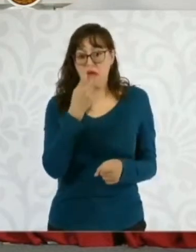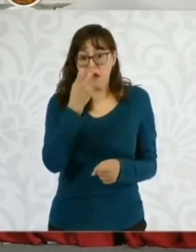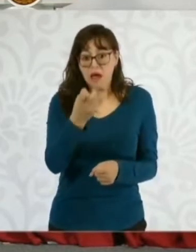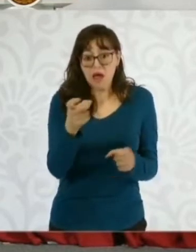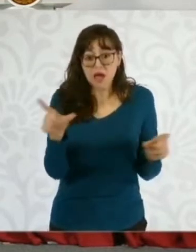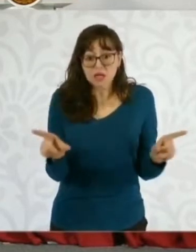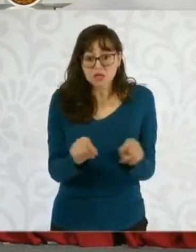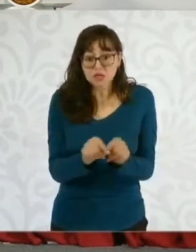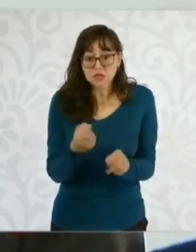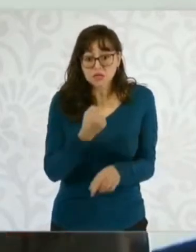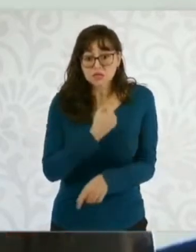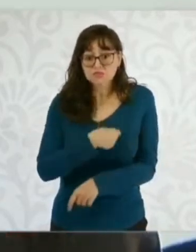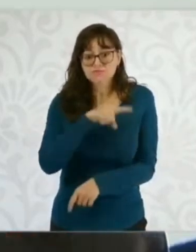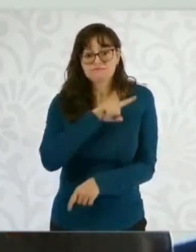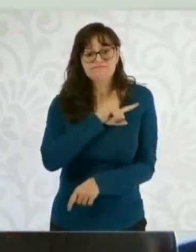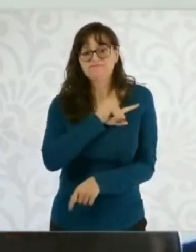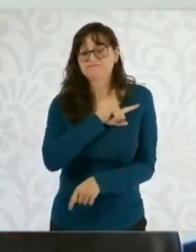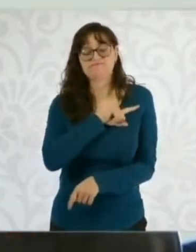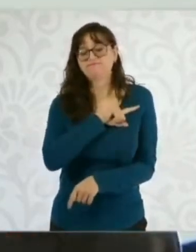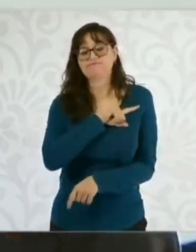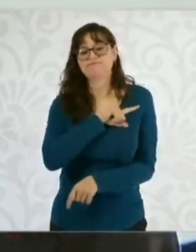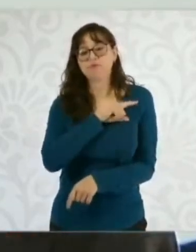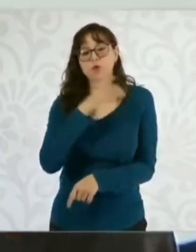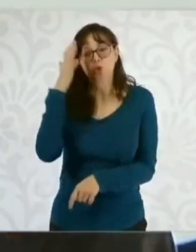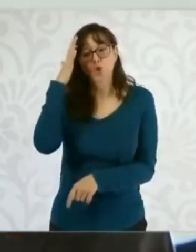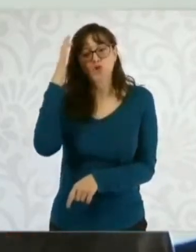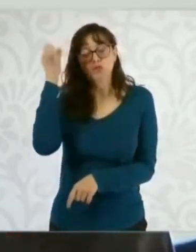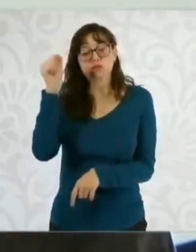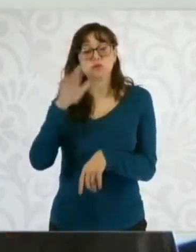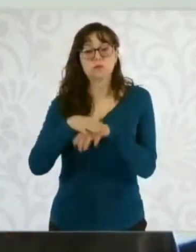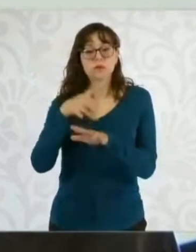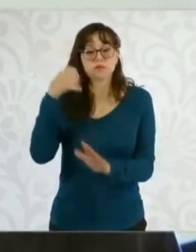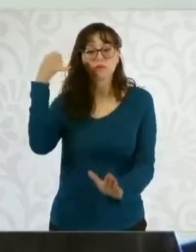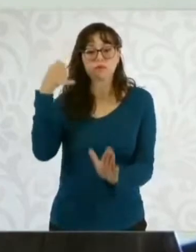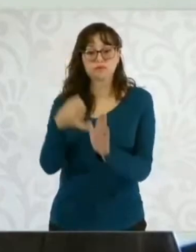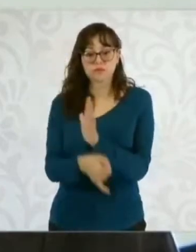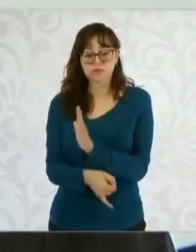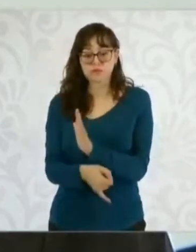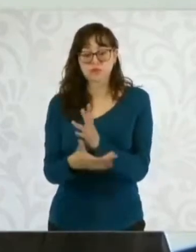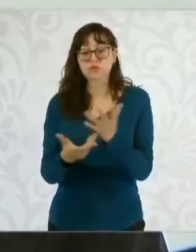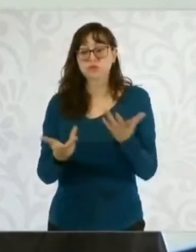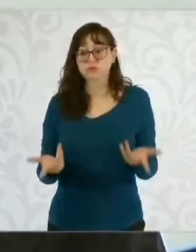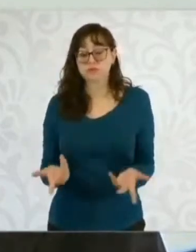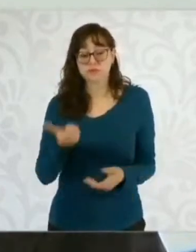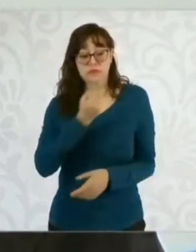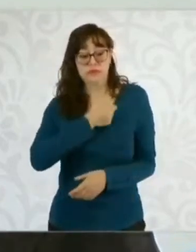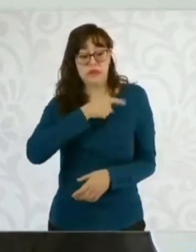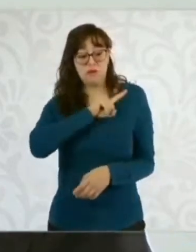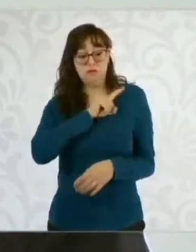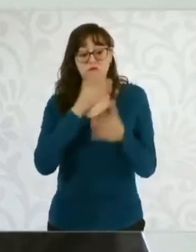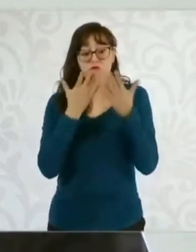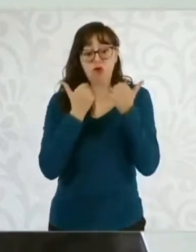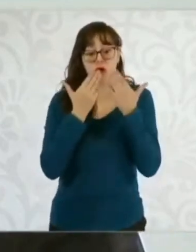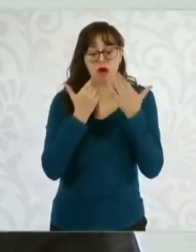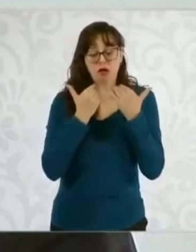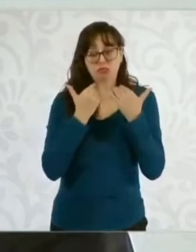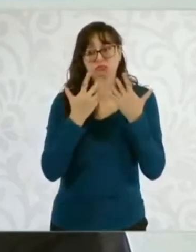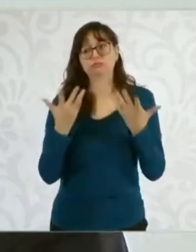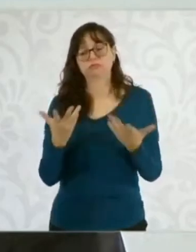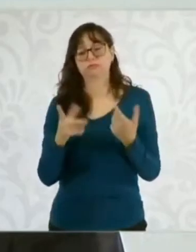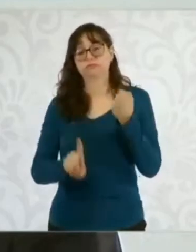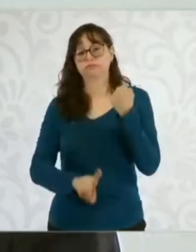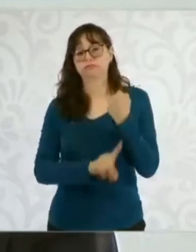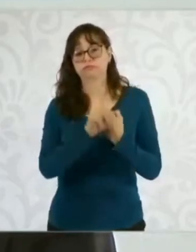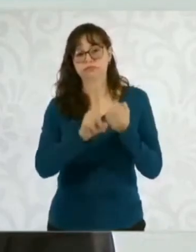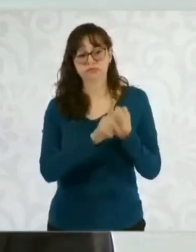porque afecta a distintos aspectos individuales, colectivos y sociales. Cada